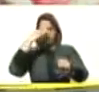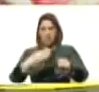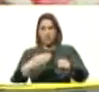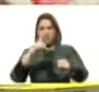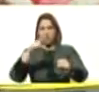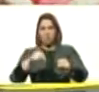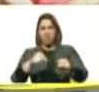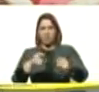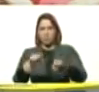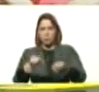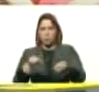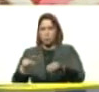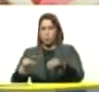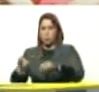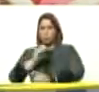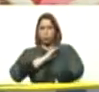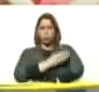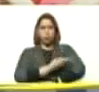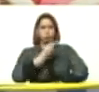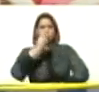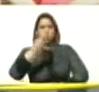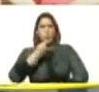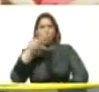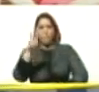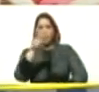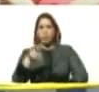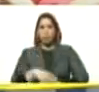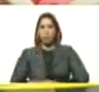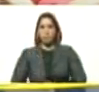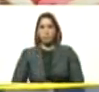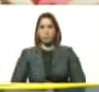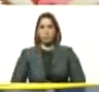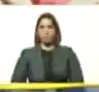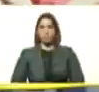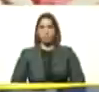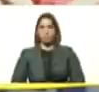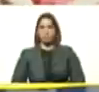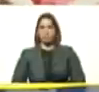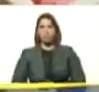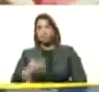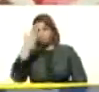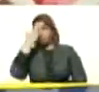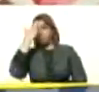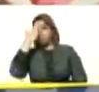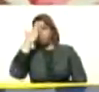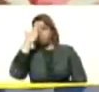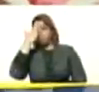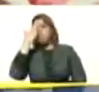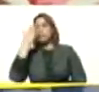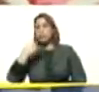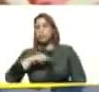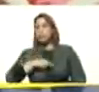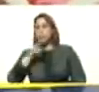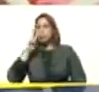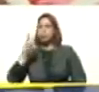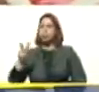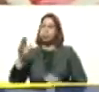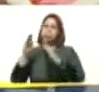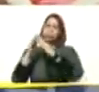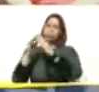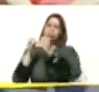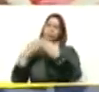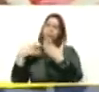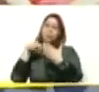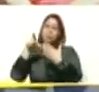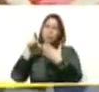de control del poder político en Venezuela. Lo supimos desde la Casa Blanca, porque